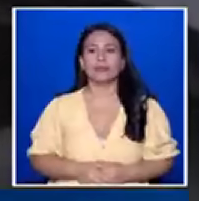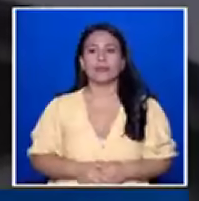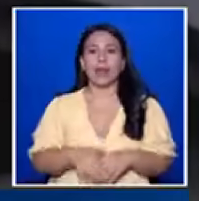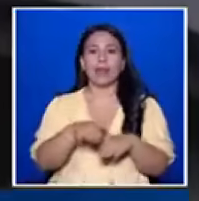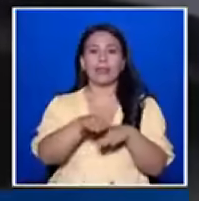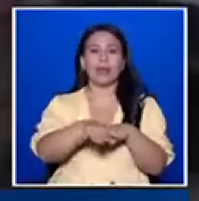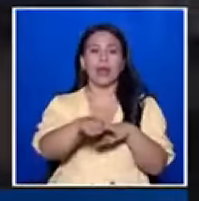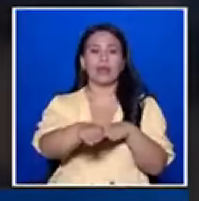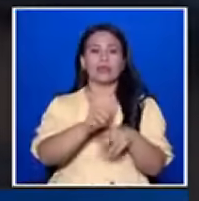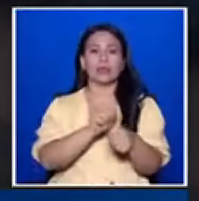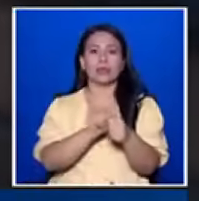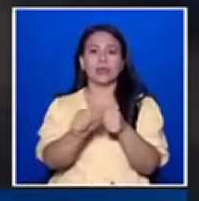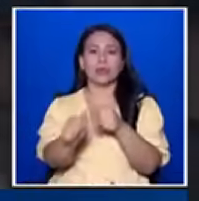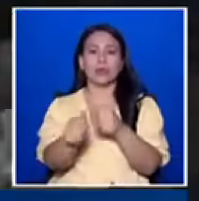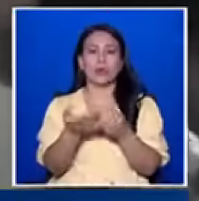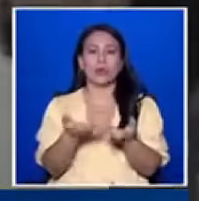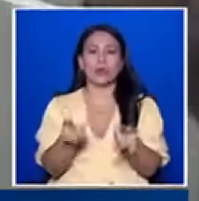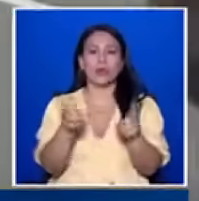tránsito